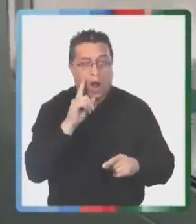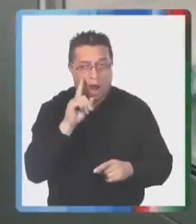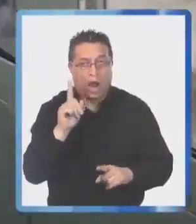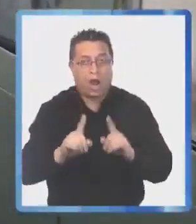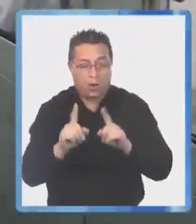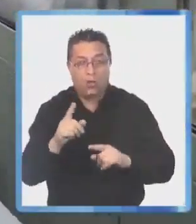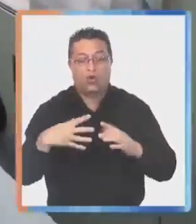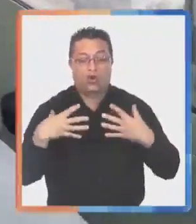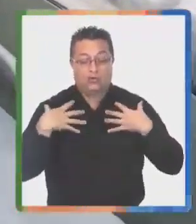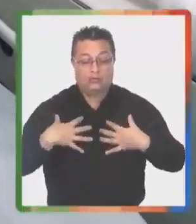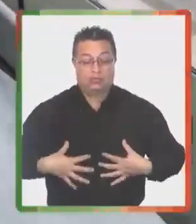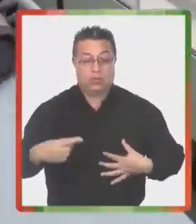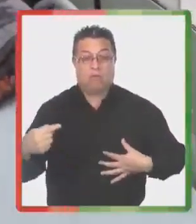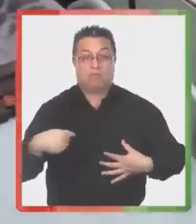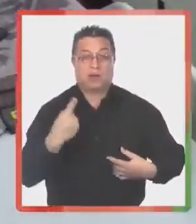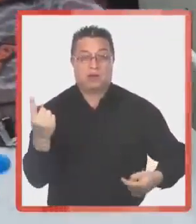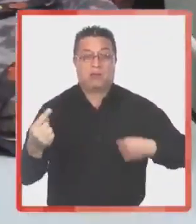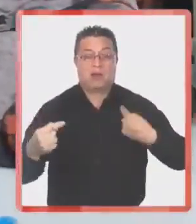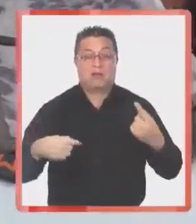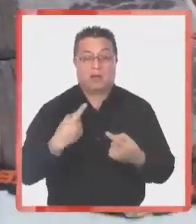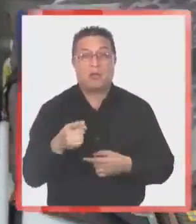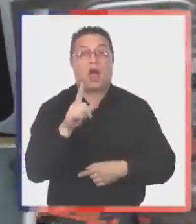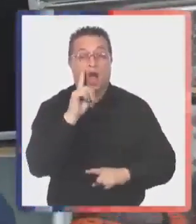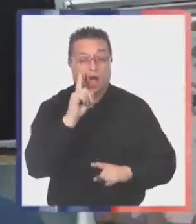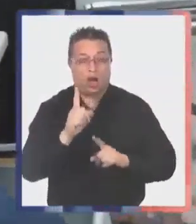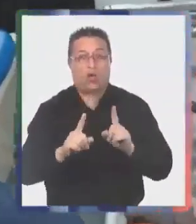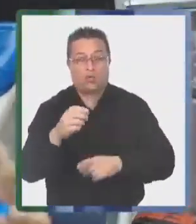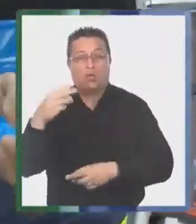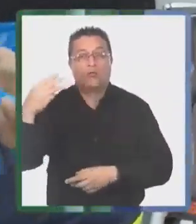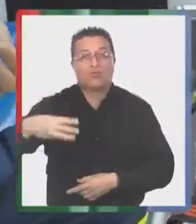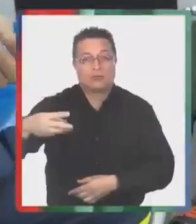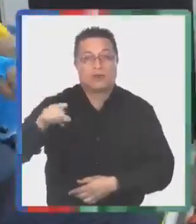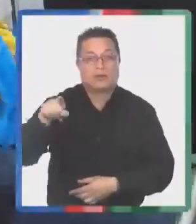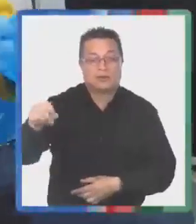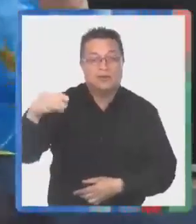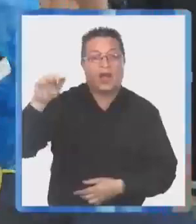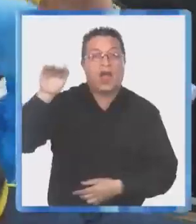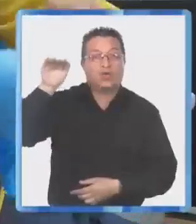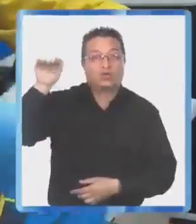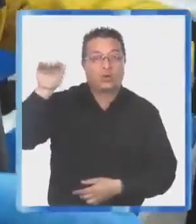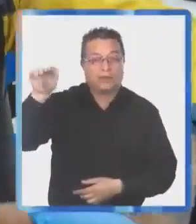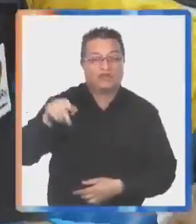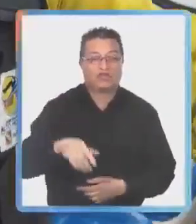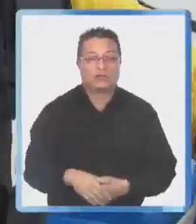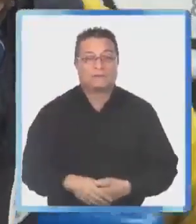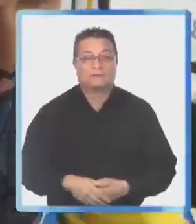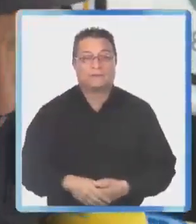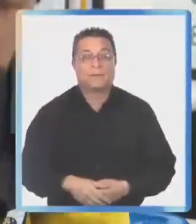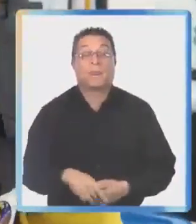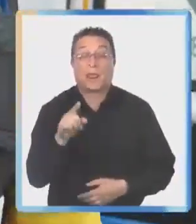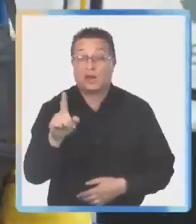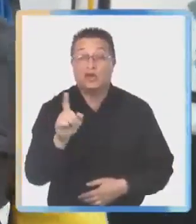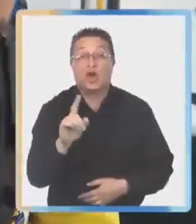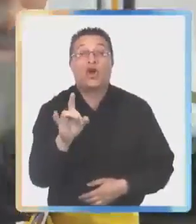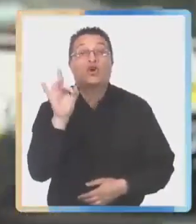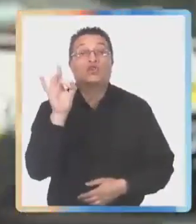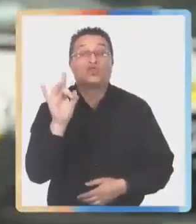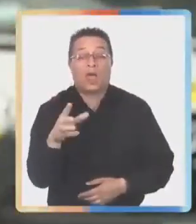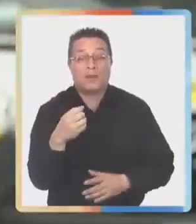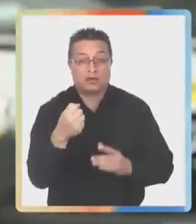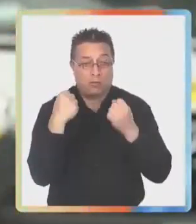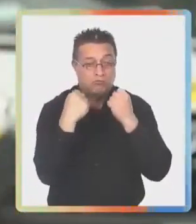llegado a disponer del uso de chalecos antibalas por parte del municipio de Alto Hospicio. No eran